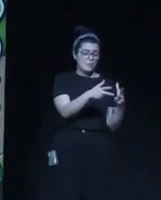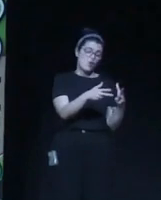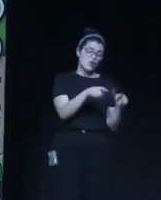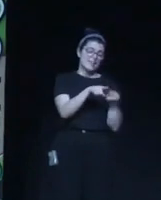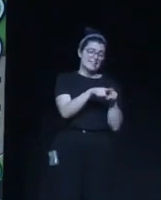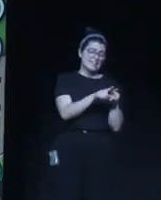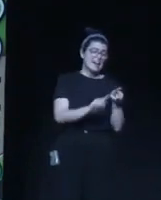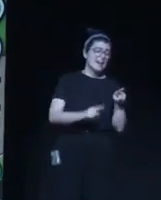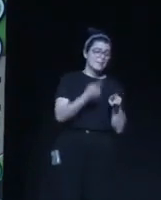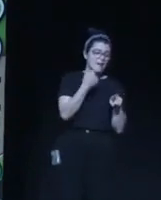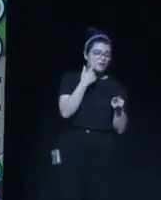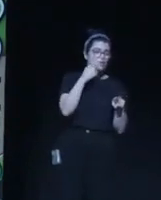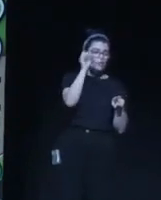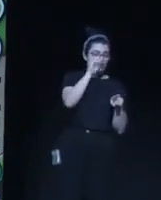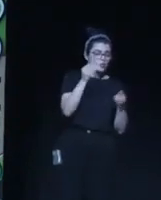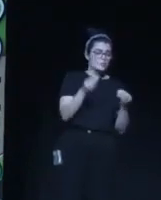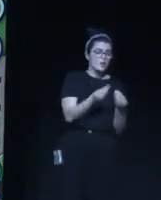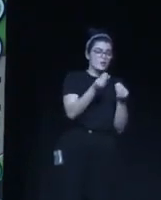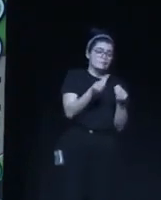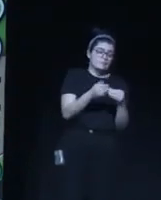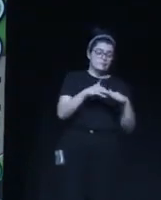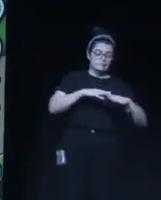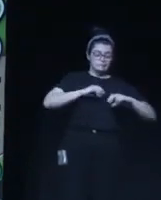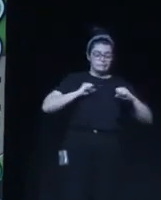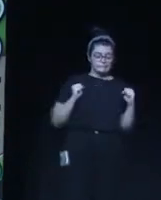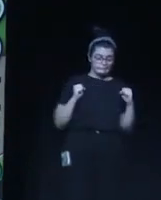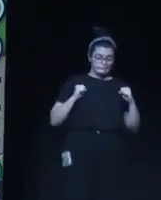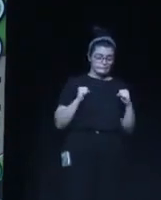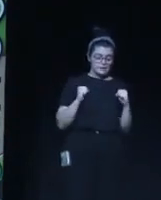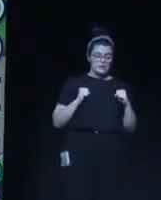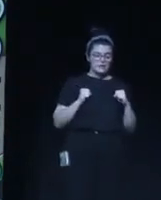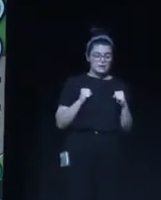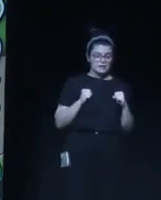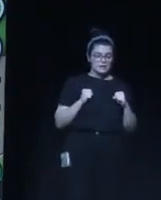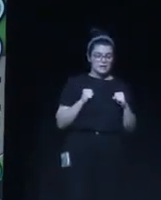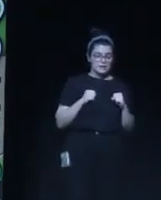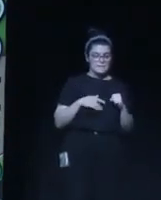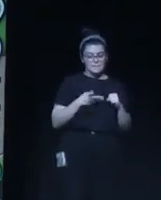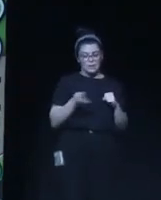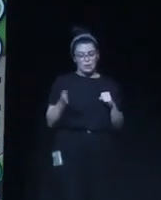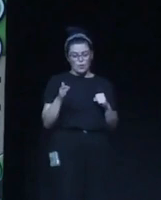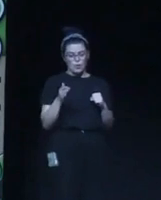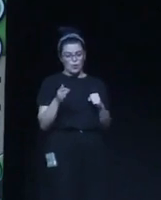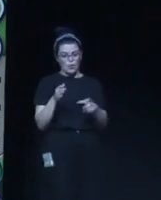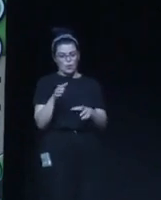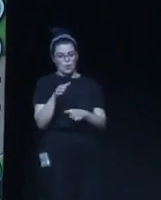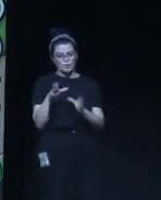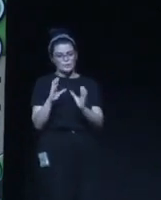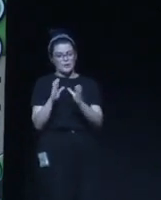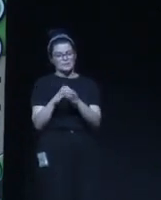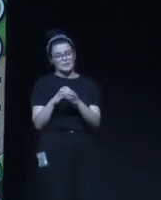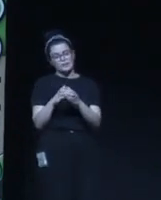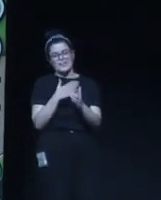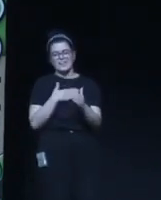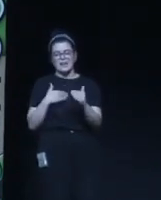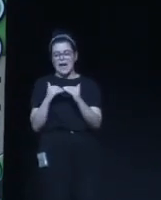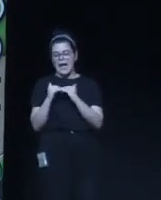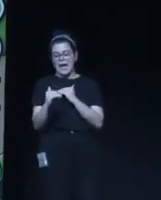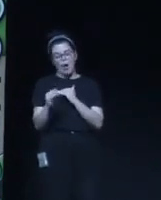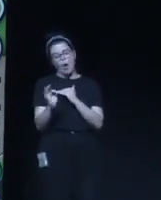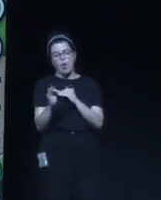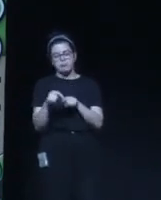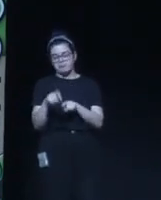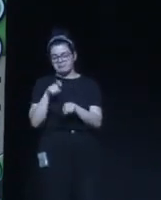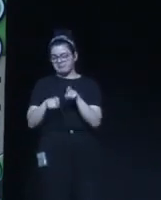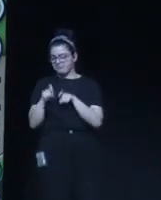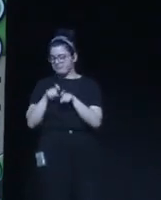y al final votan los de siempre, y los partidos que votan por quedarnos como están o por ir hacia atrás, que ya